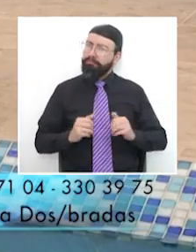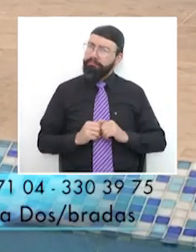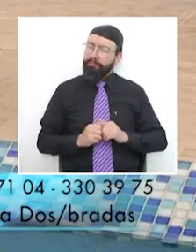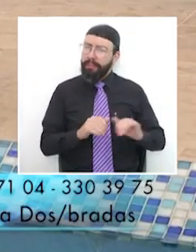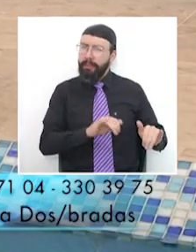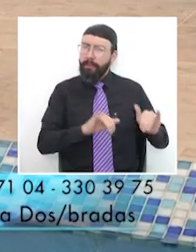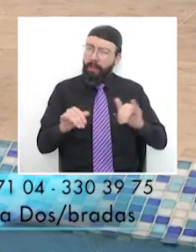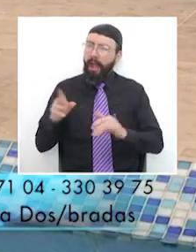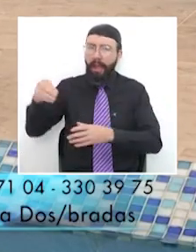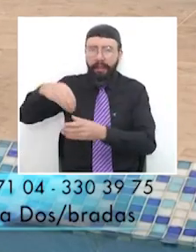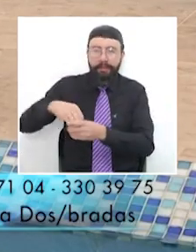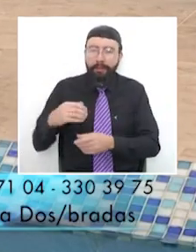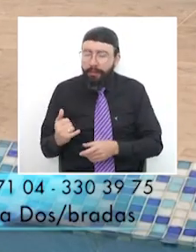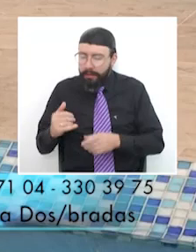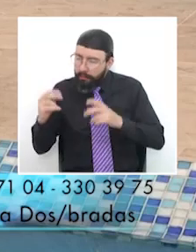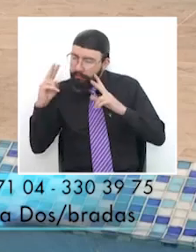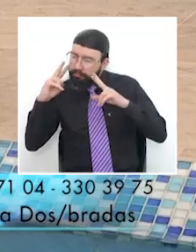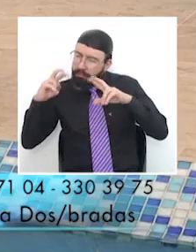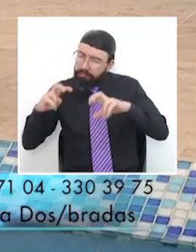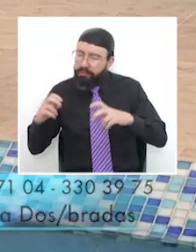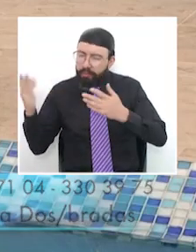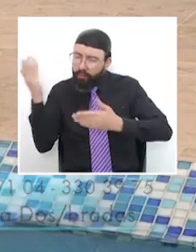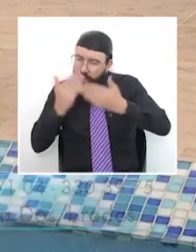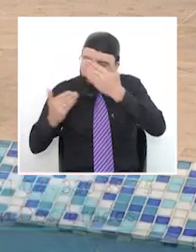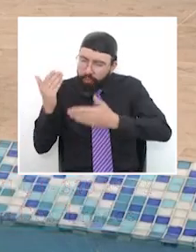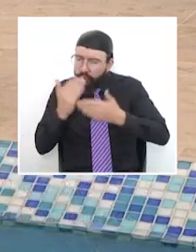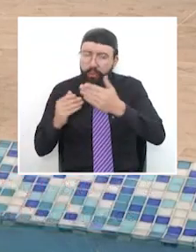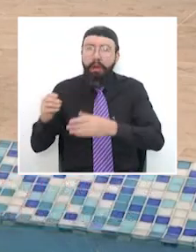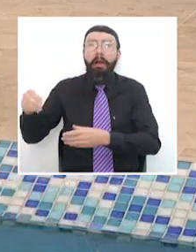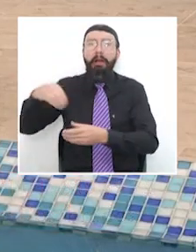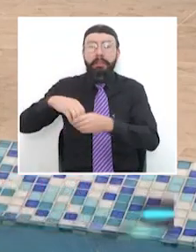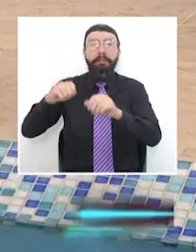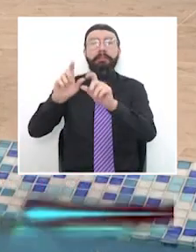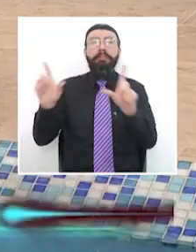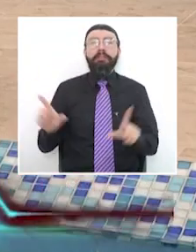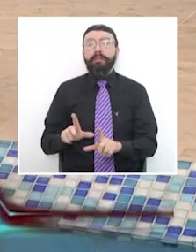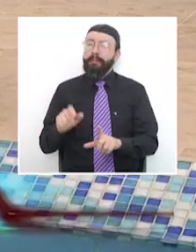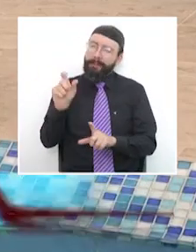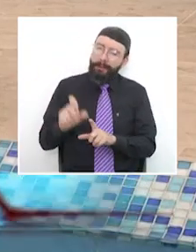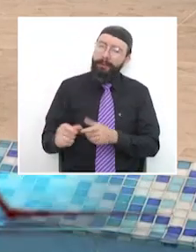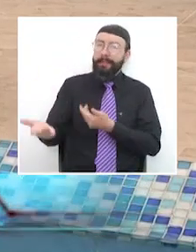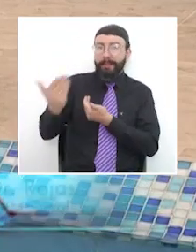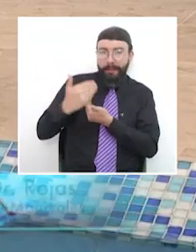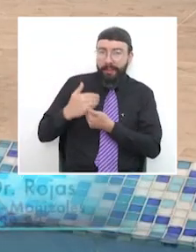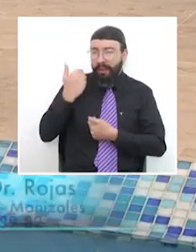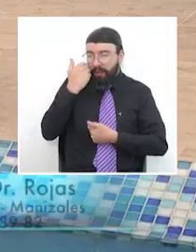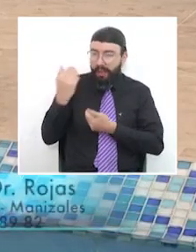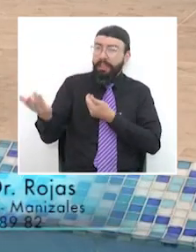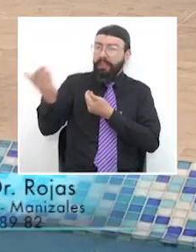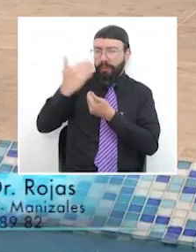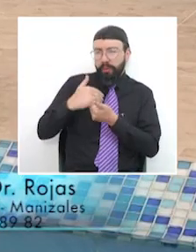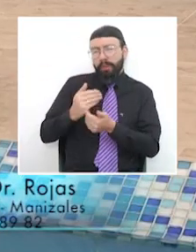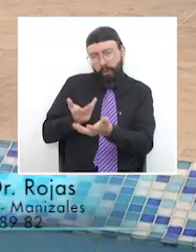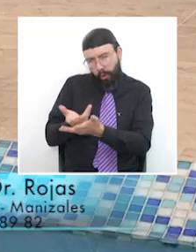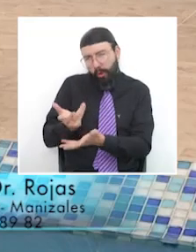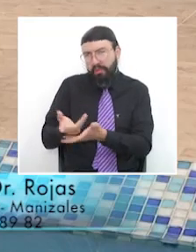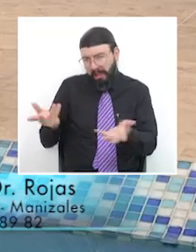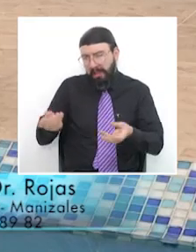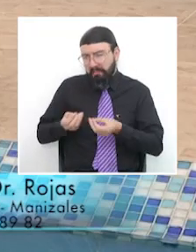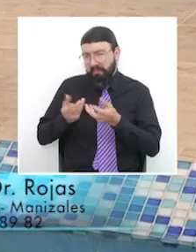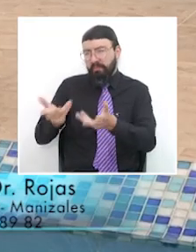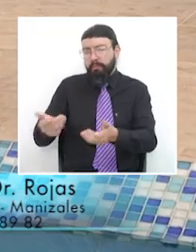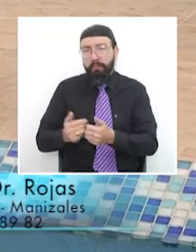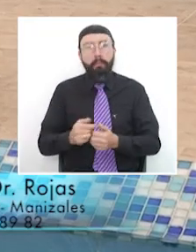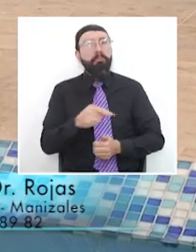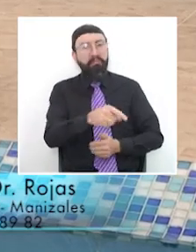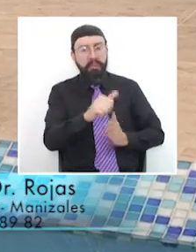nuestros parques de la salud y les sugerimos a los pacientes que vienen a la consulta se lo hagan, y está incluido